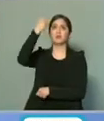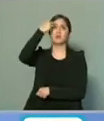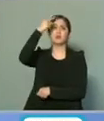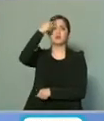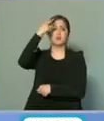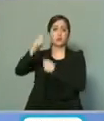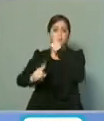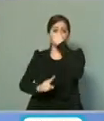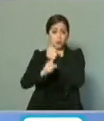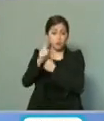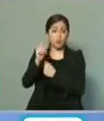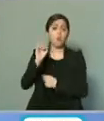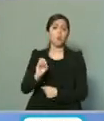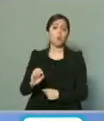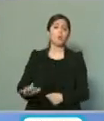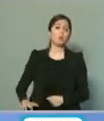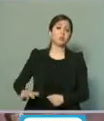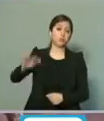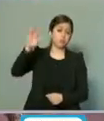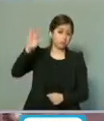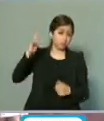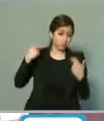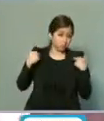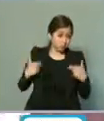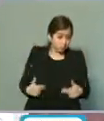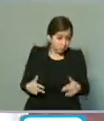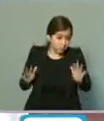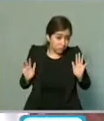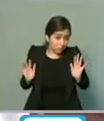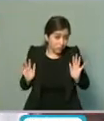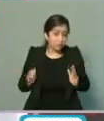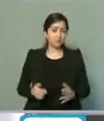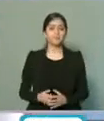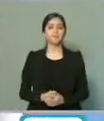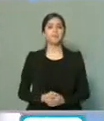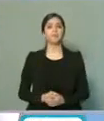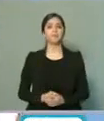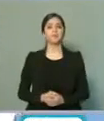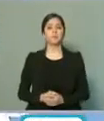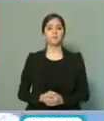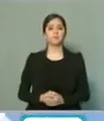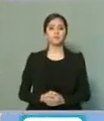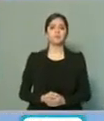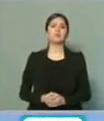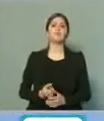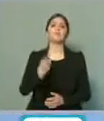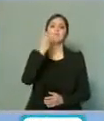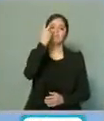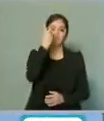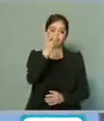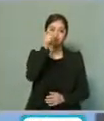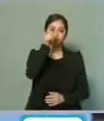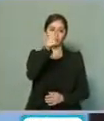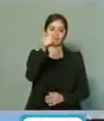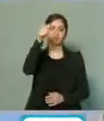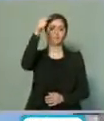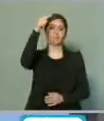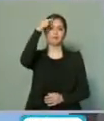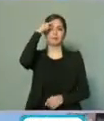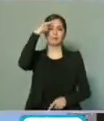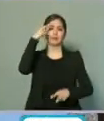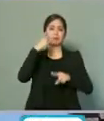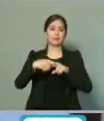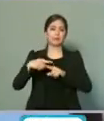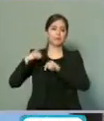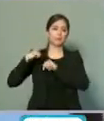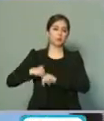ser humano posteriormente. Pues mira, es que ahí es muy importante elegir con quién vas a dejar, ¿no? Sí, o sea, sí claro.